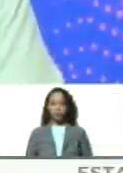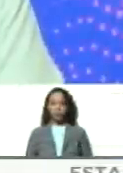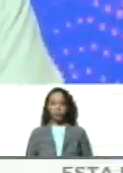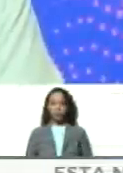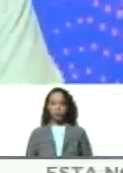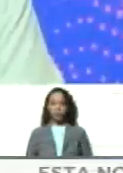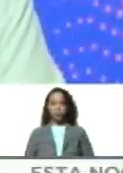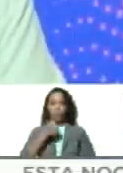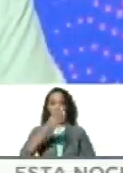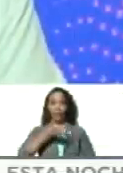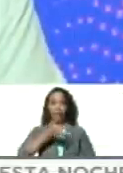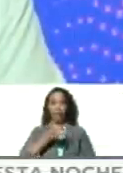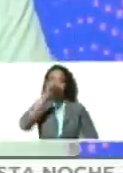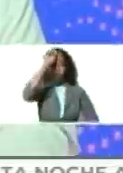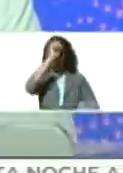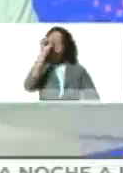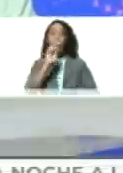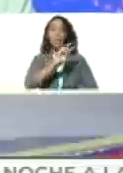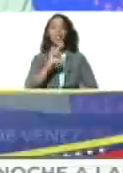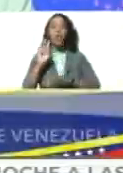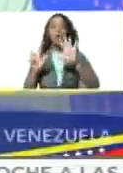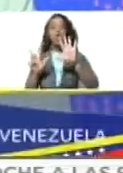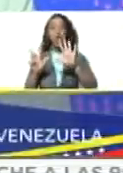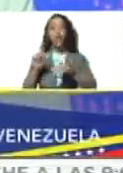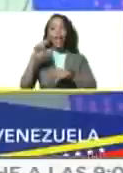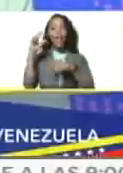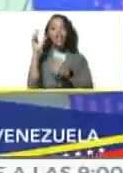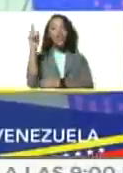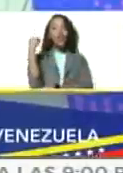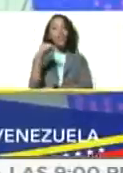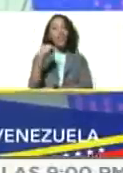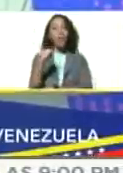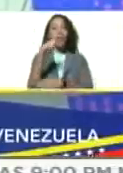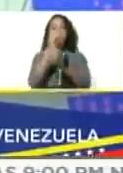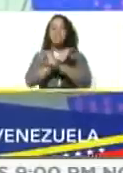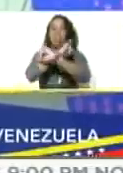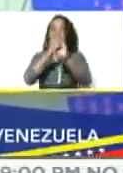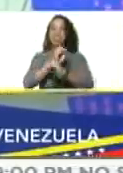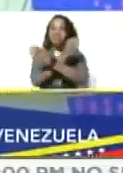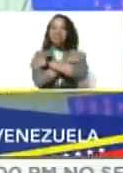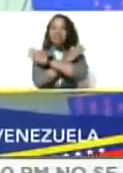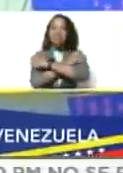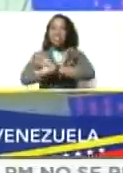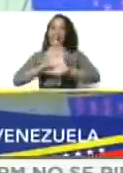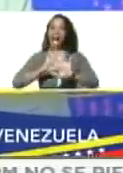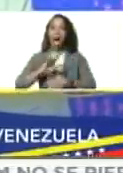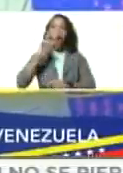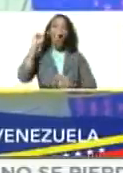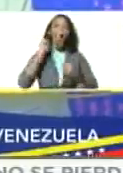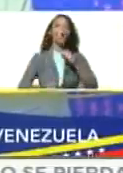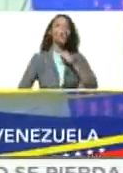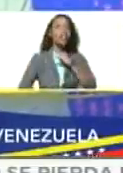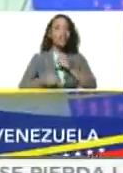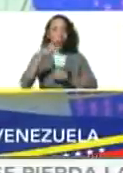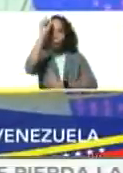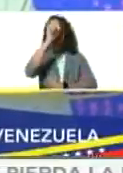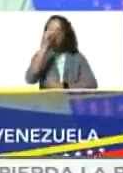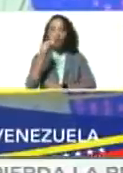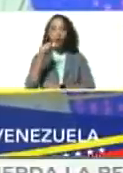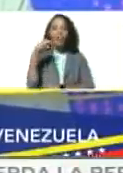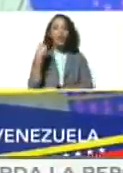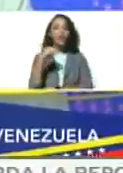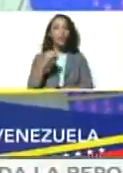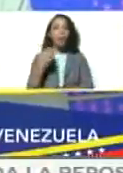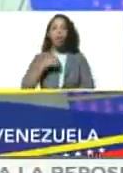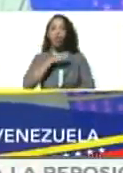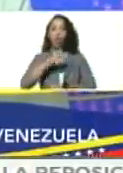Domingo 28 de noviembre. Felicidades ya. El último domingo de noviembre. Y nosotros